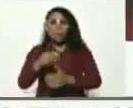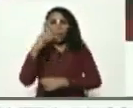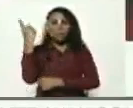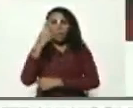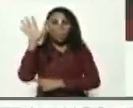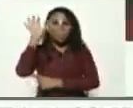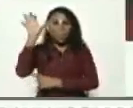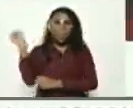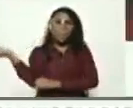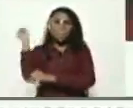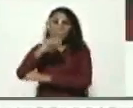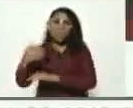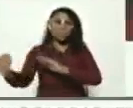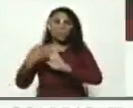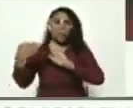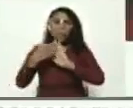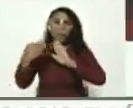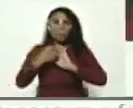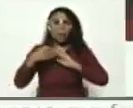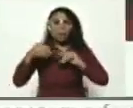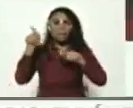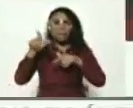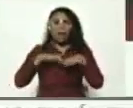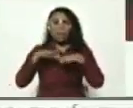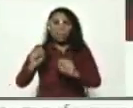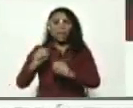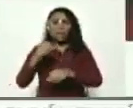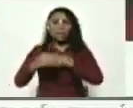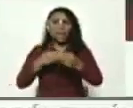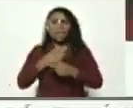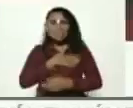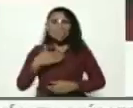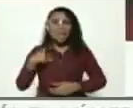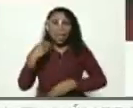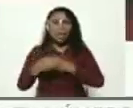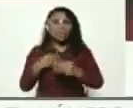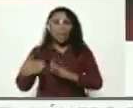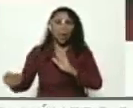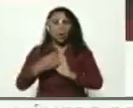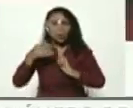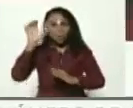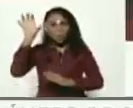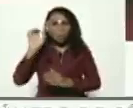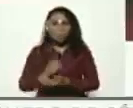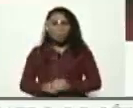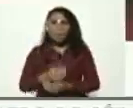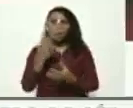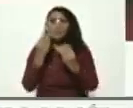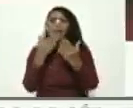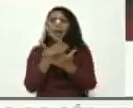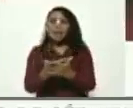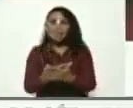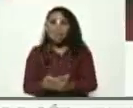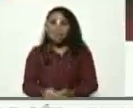para derrotar las agresiones que desde el imperio se pretende contra nuestra patria. Muchísimas